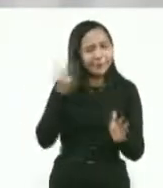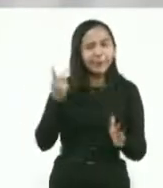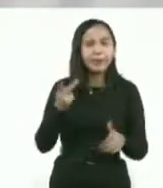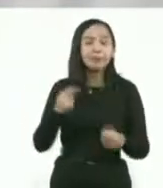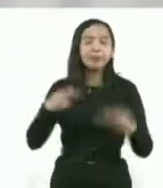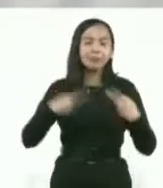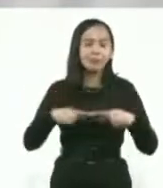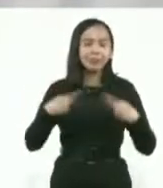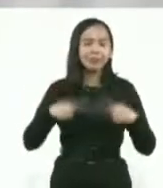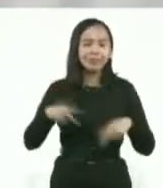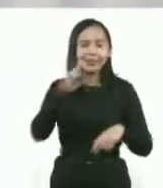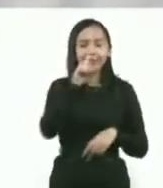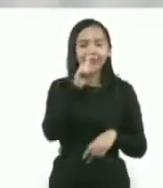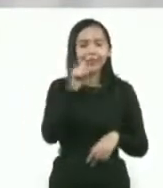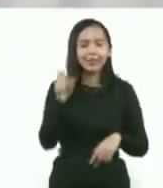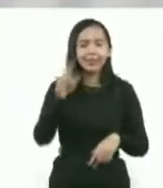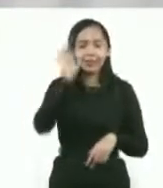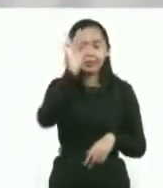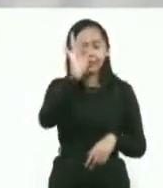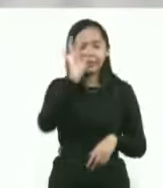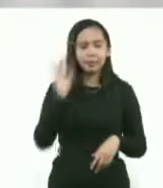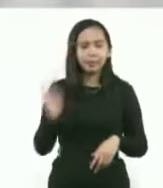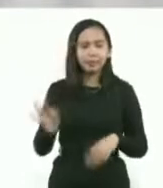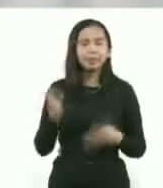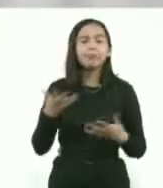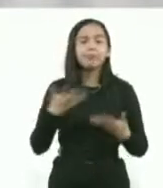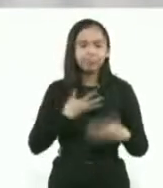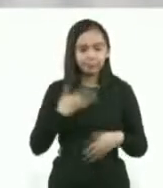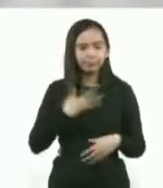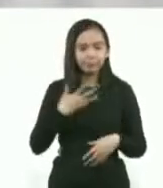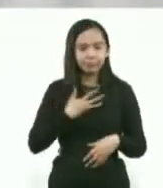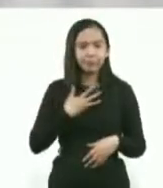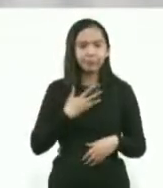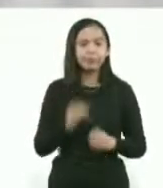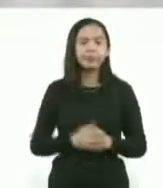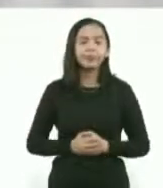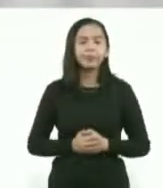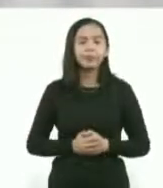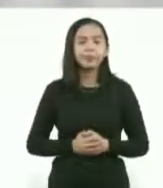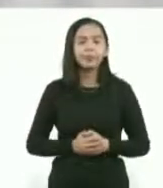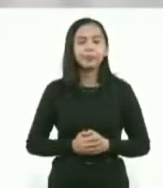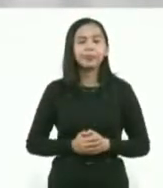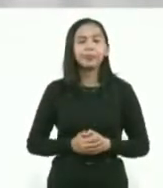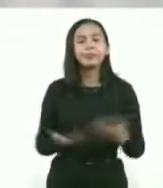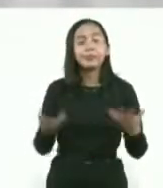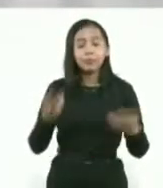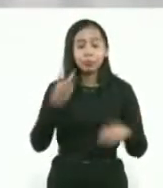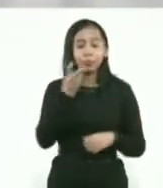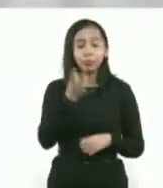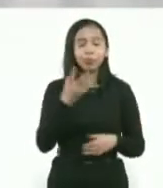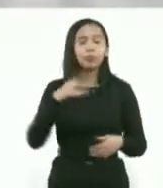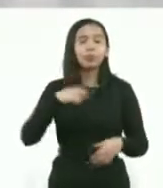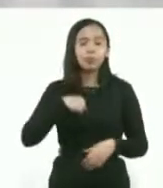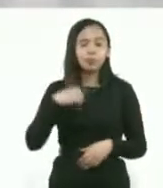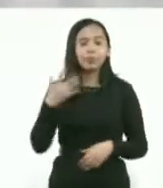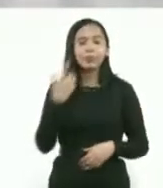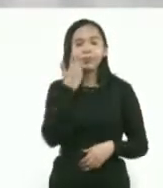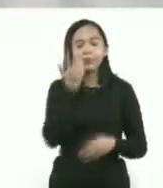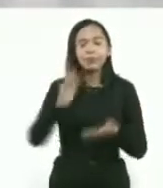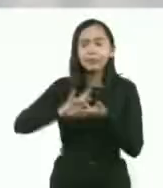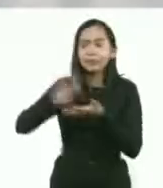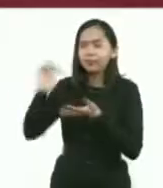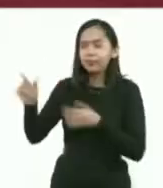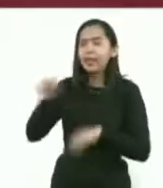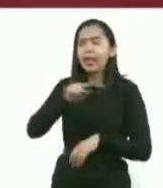a productos y servicios, que hay un subsidio del 100%. Por eso yo quiero agradecer mucho al